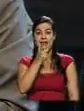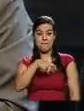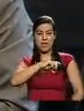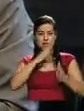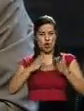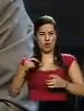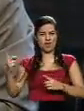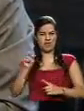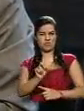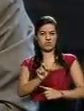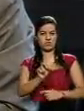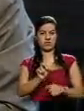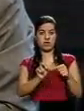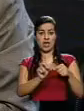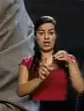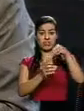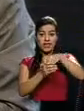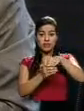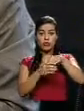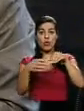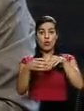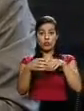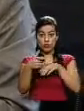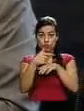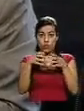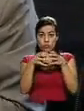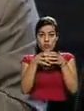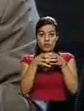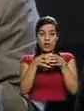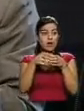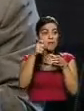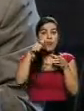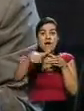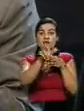tenía ni siquiera representación. Fíjate tú,